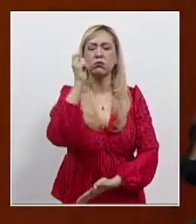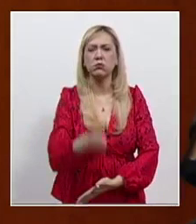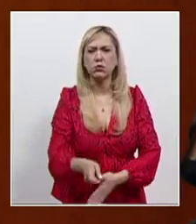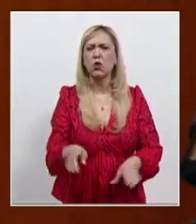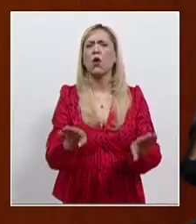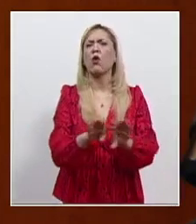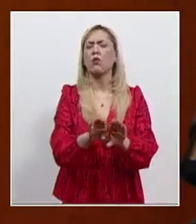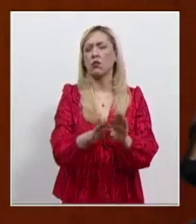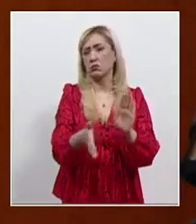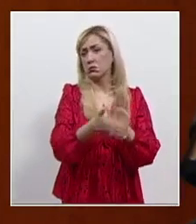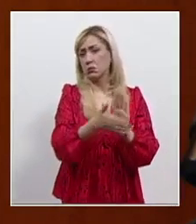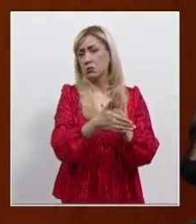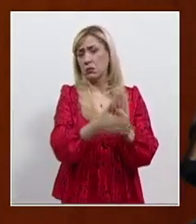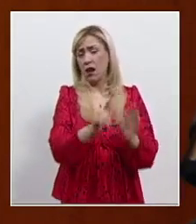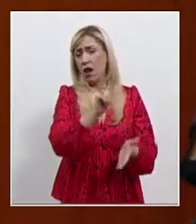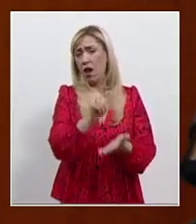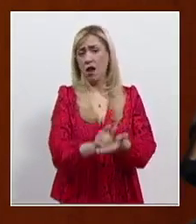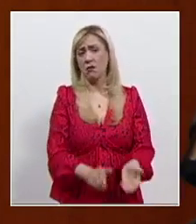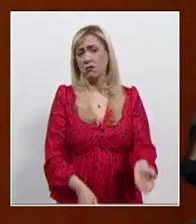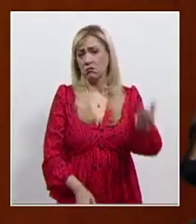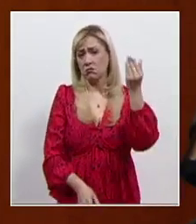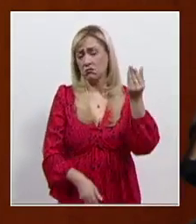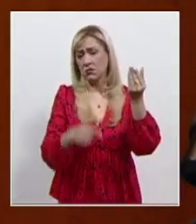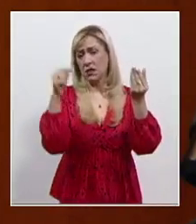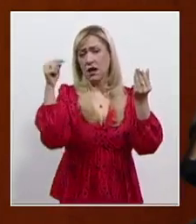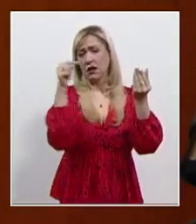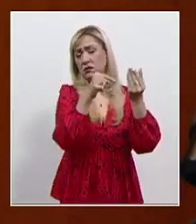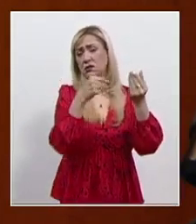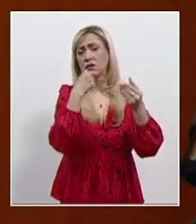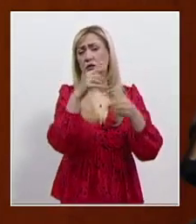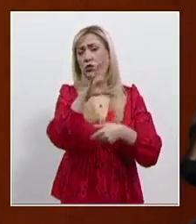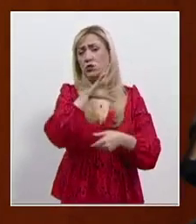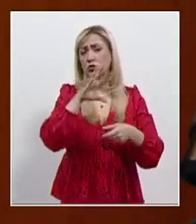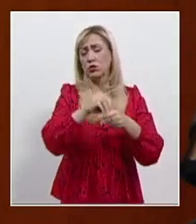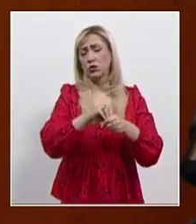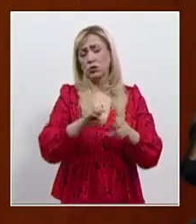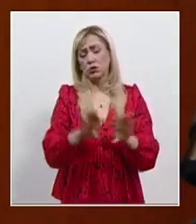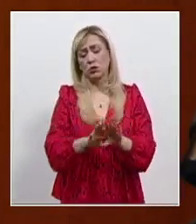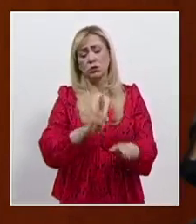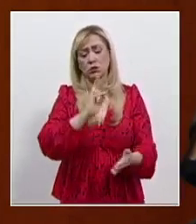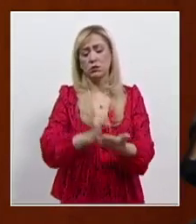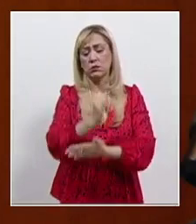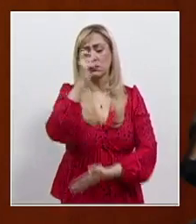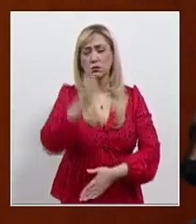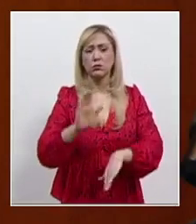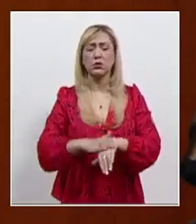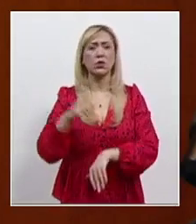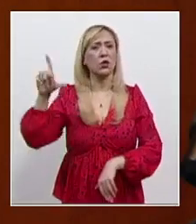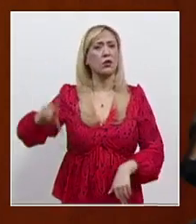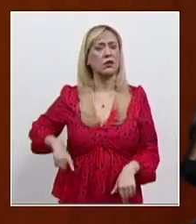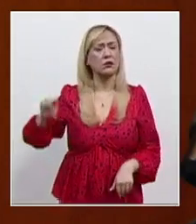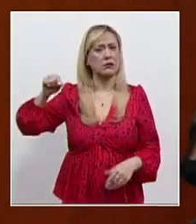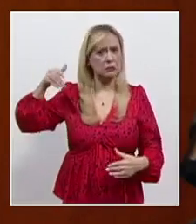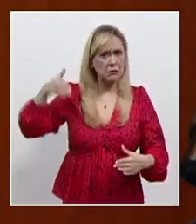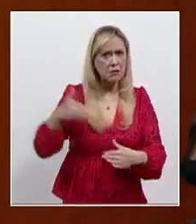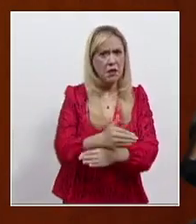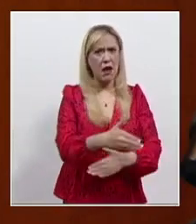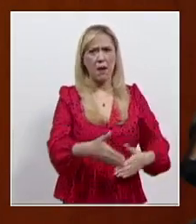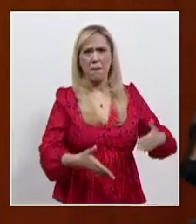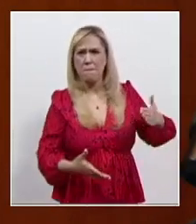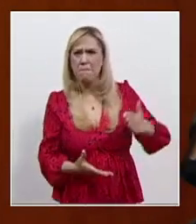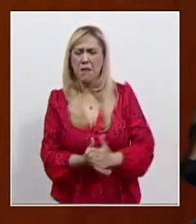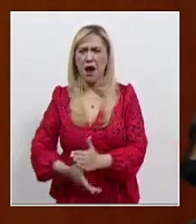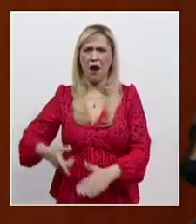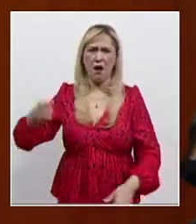argumentación jurídica del profesor Juan Antonio García Amado, indicó que ante el avance del autoritarismo resulta fundamental que los impartidores